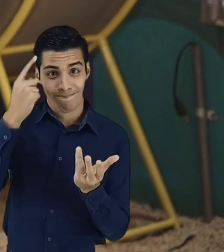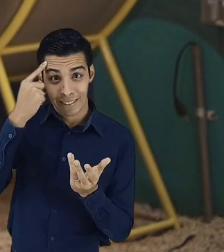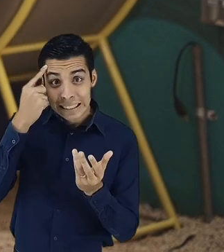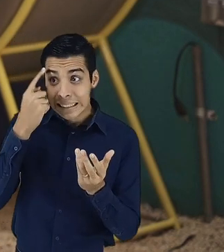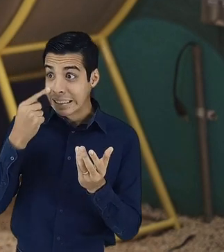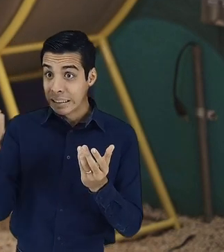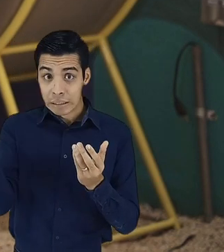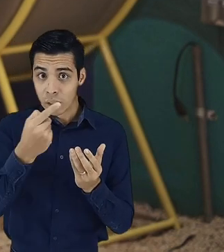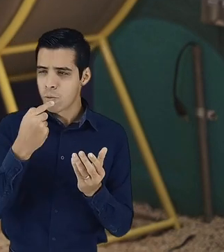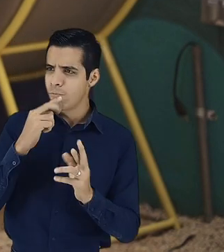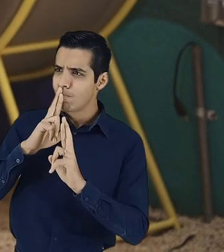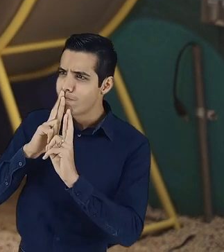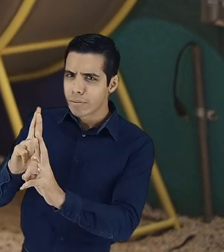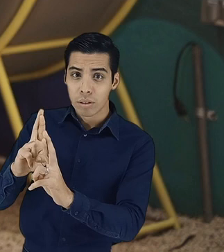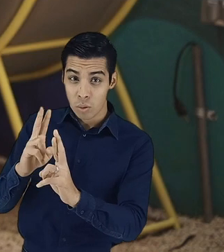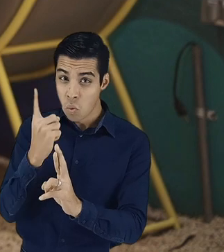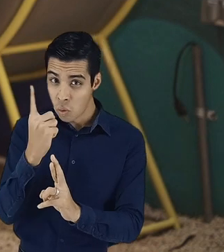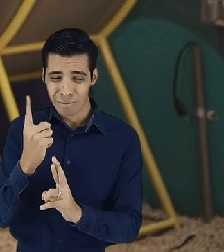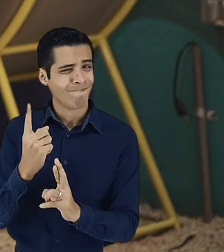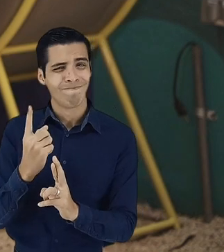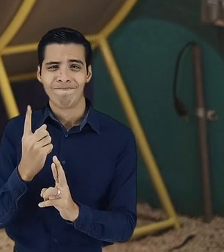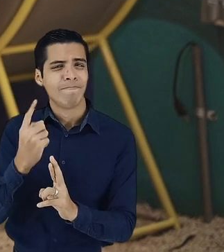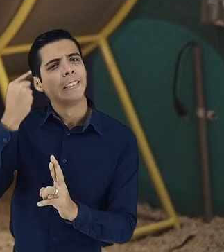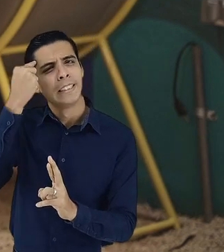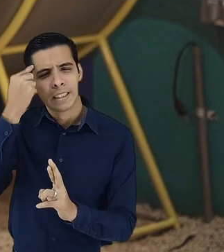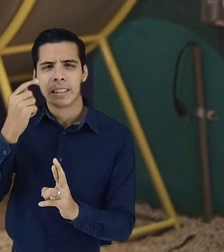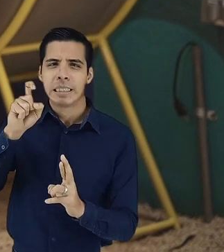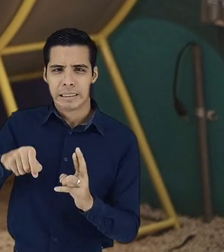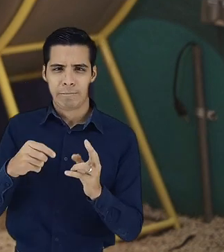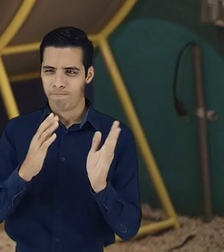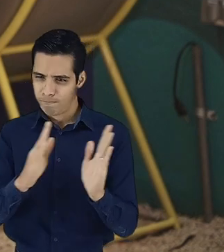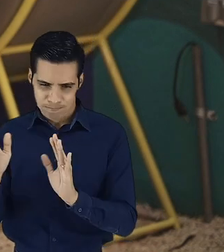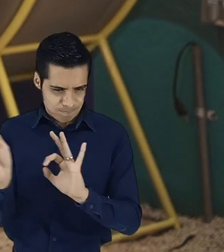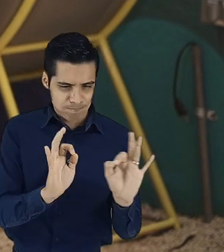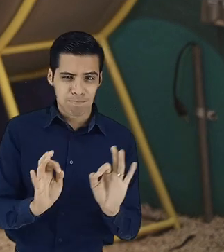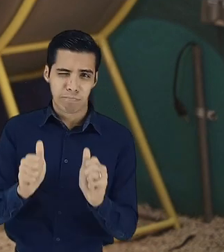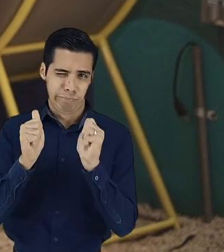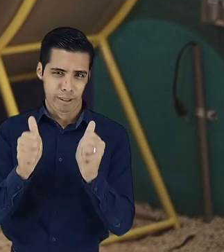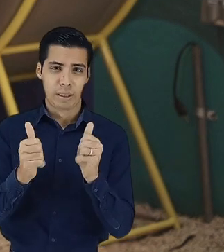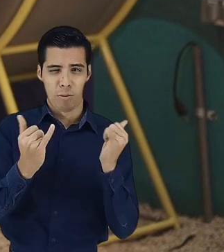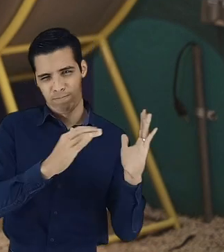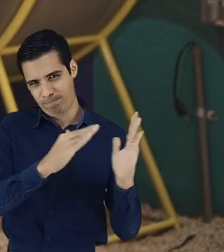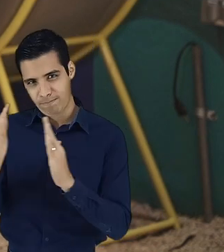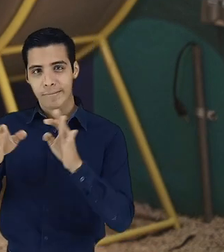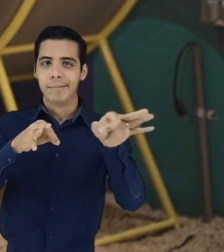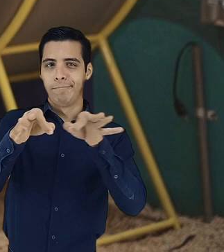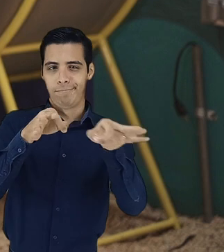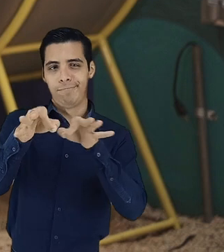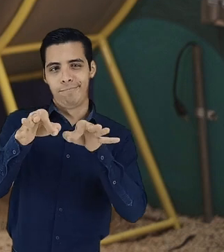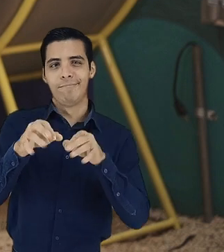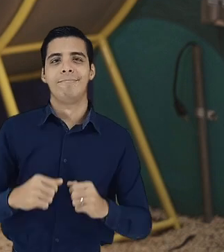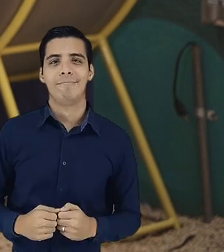me alcance y la realidad es que no hay una fórmula mágica. Lo que sí es infaltable a la hora de querer tener esto es control y distribución.